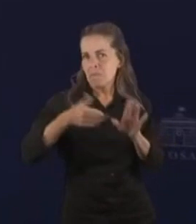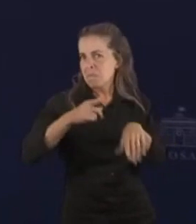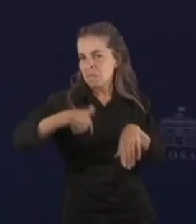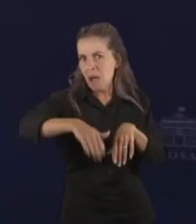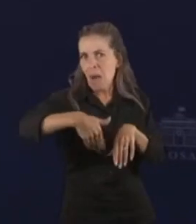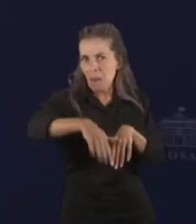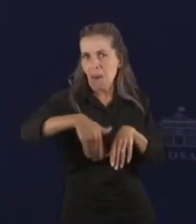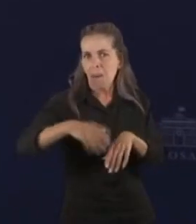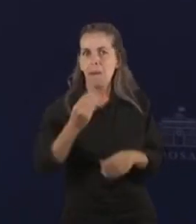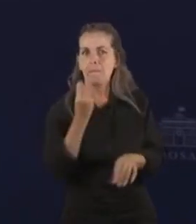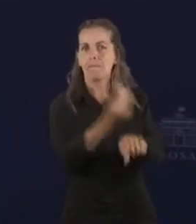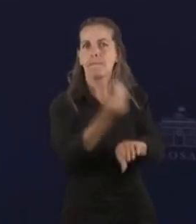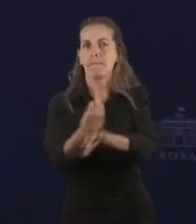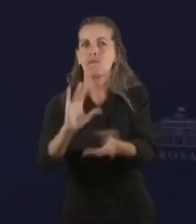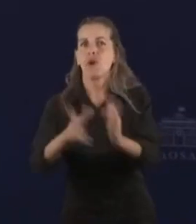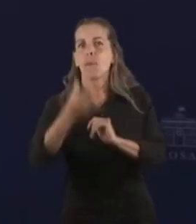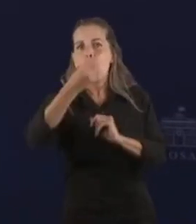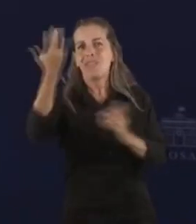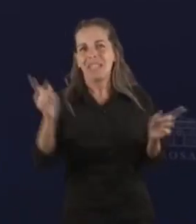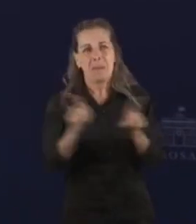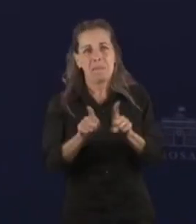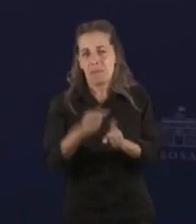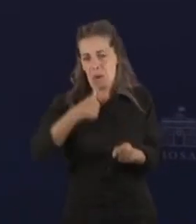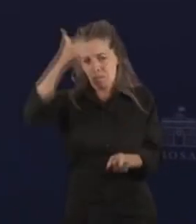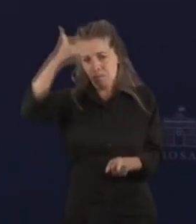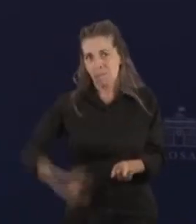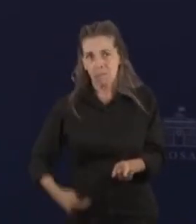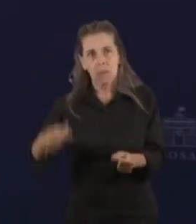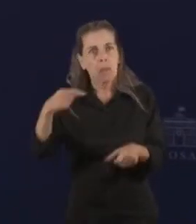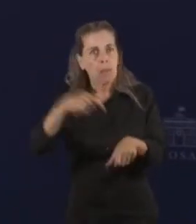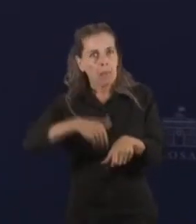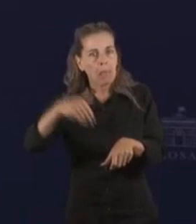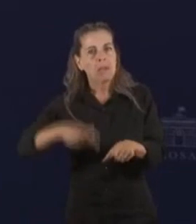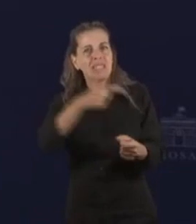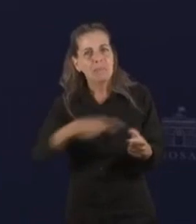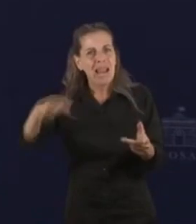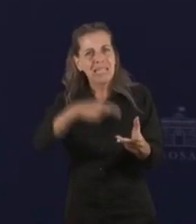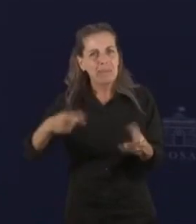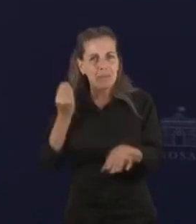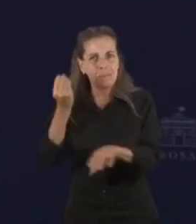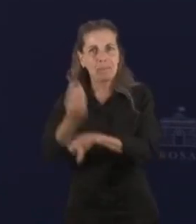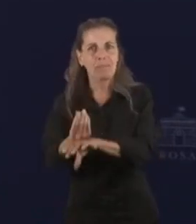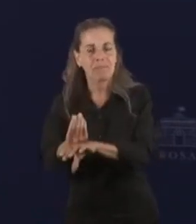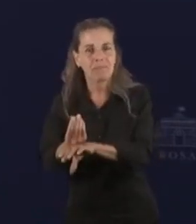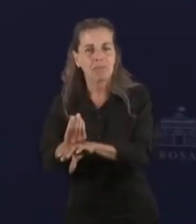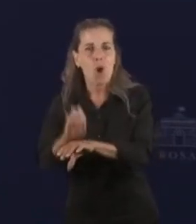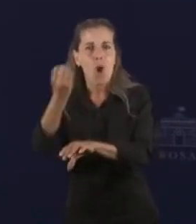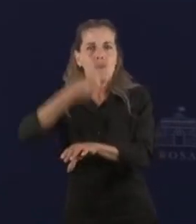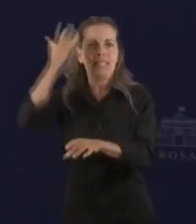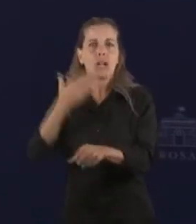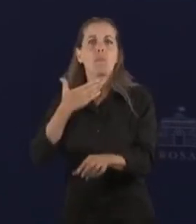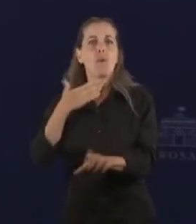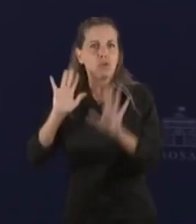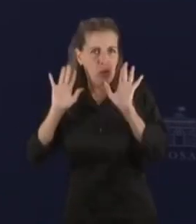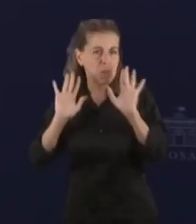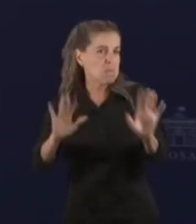designados te pongo como ejemplo mi caso Yo tardé varias semanas en ser designado así que hay que tener un poco de paciencia y y bueno